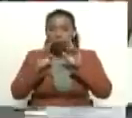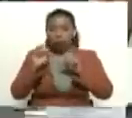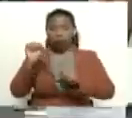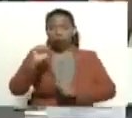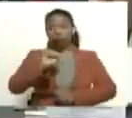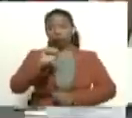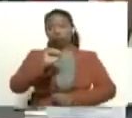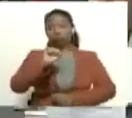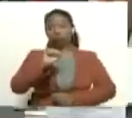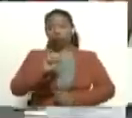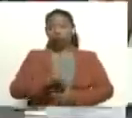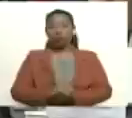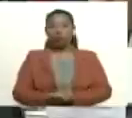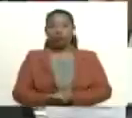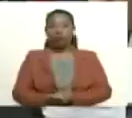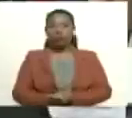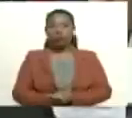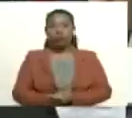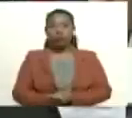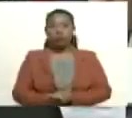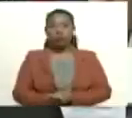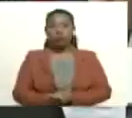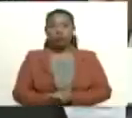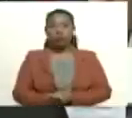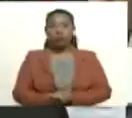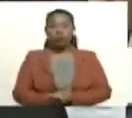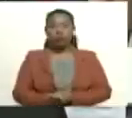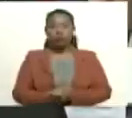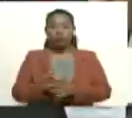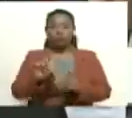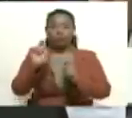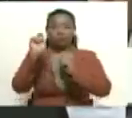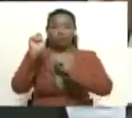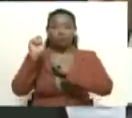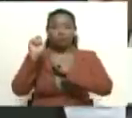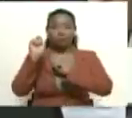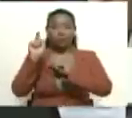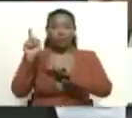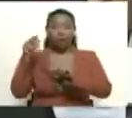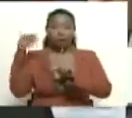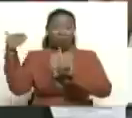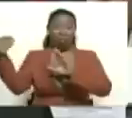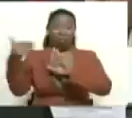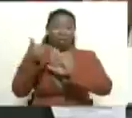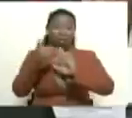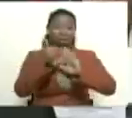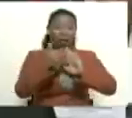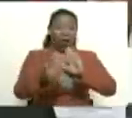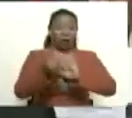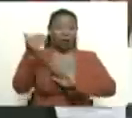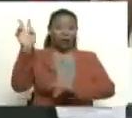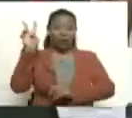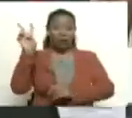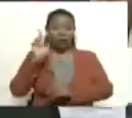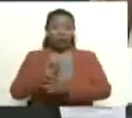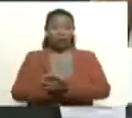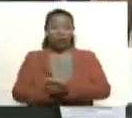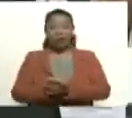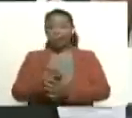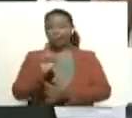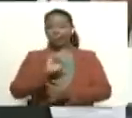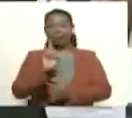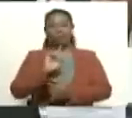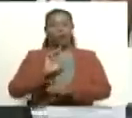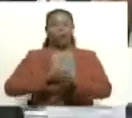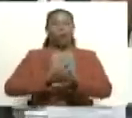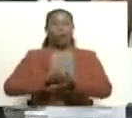obviamente se admite que la agresión a esta patria no es porque hay